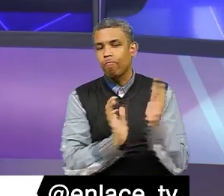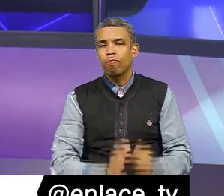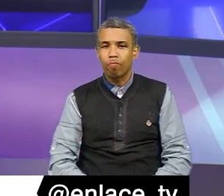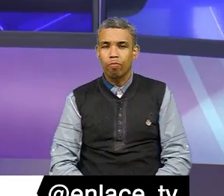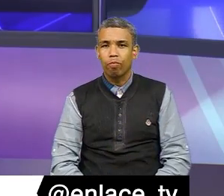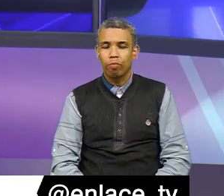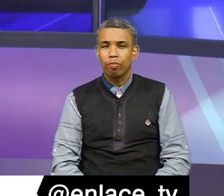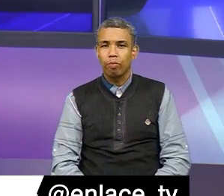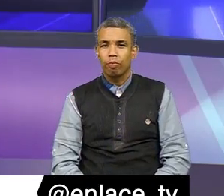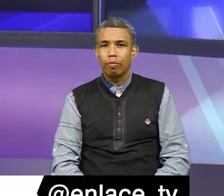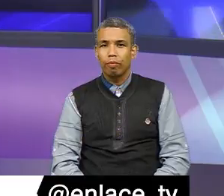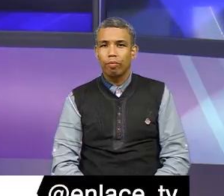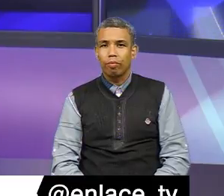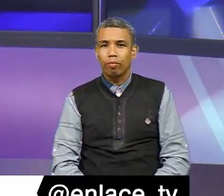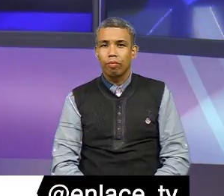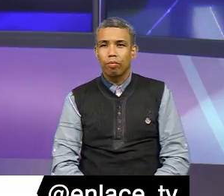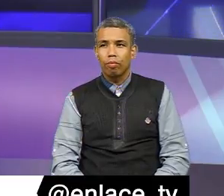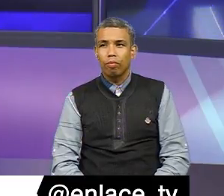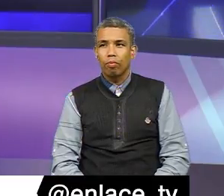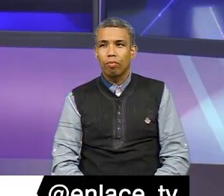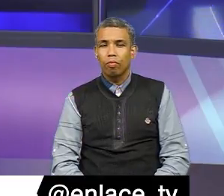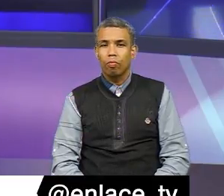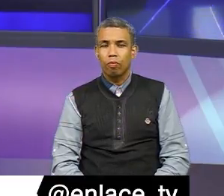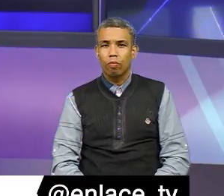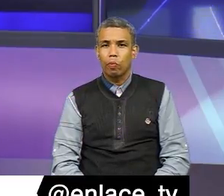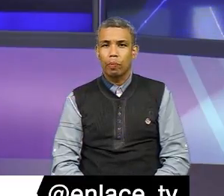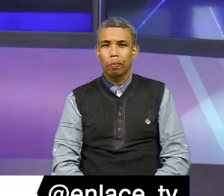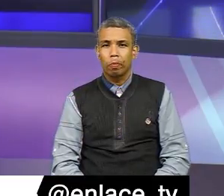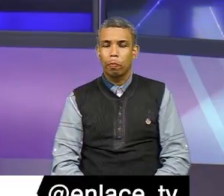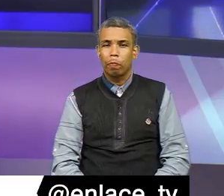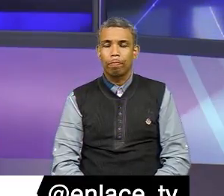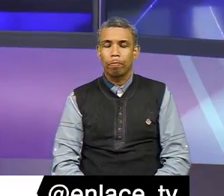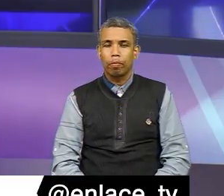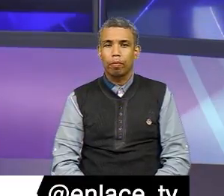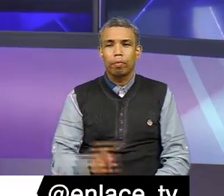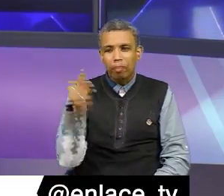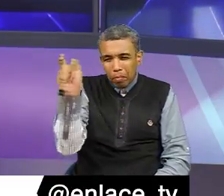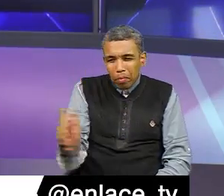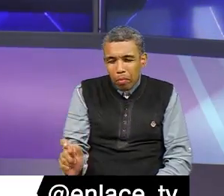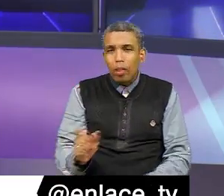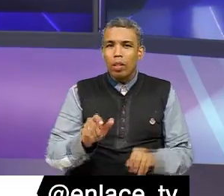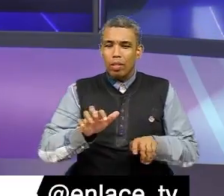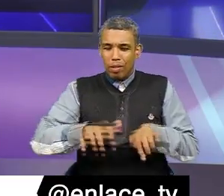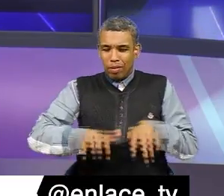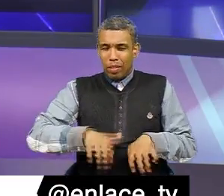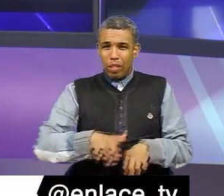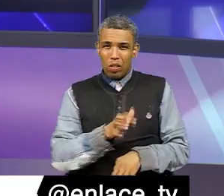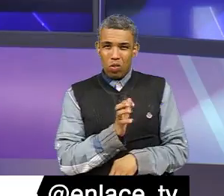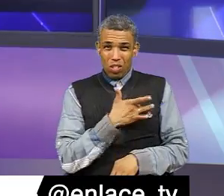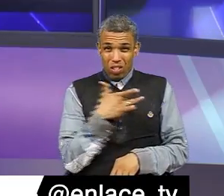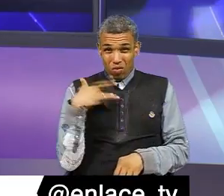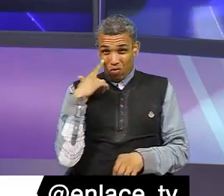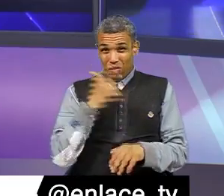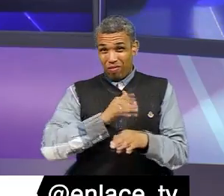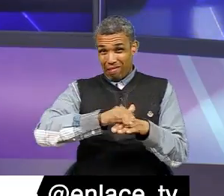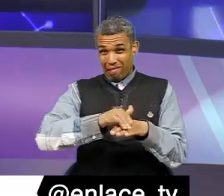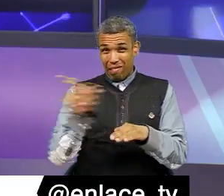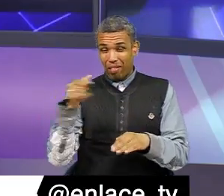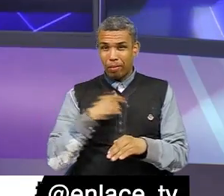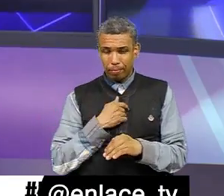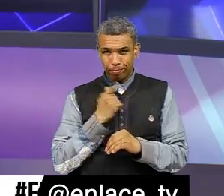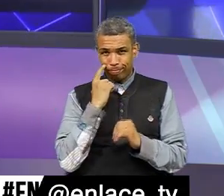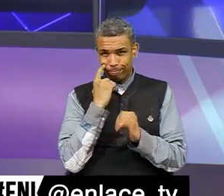Y el secretario local de salud confirma suspensión de servicios de Coomeva en la clínica San José. De acuerdo con el funcionario, la deuda de esta